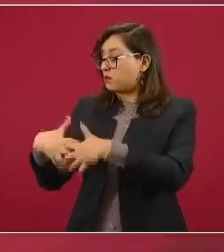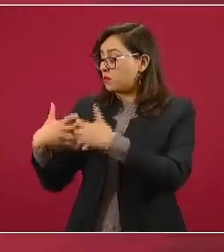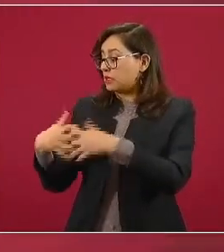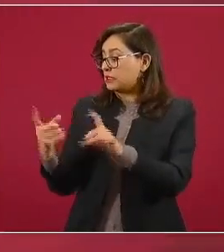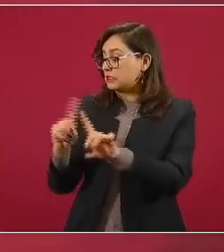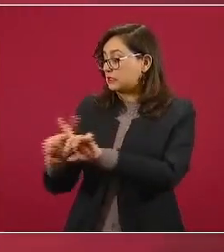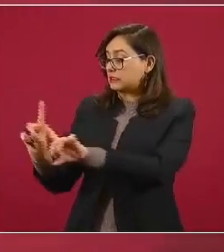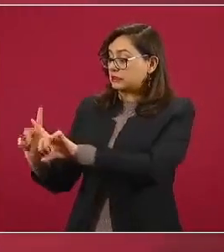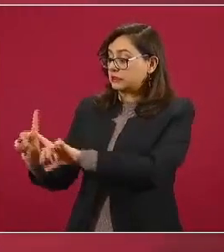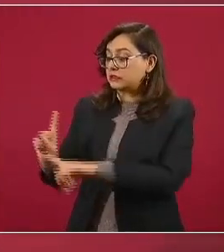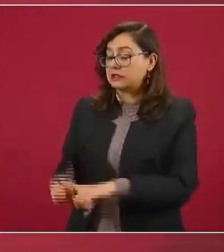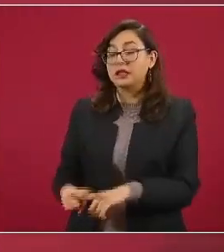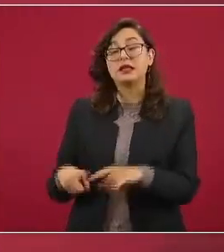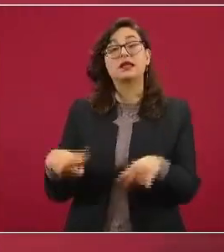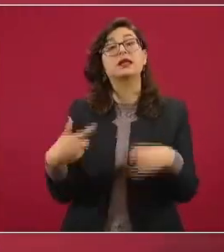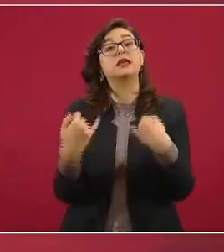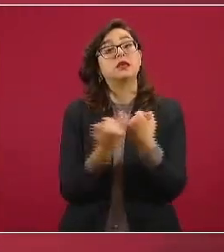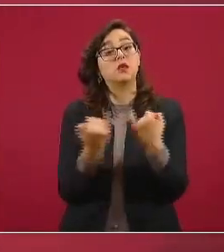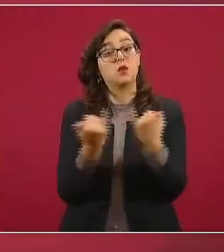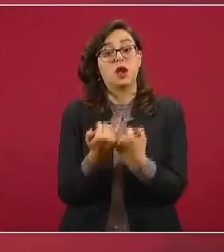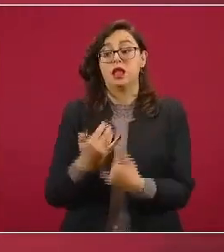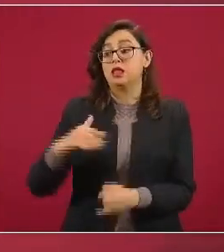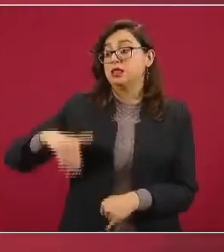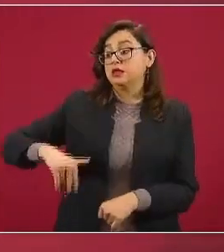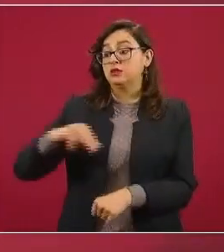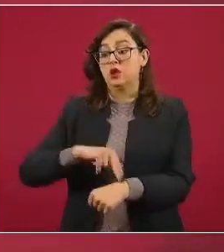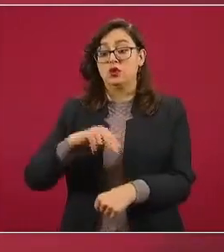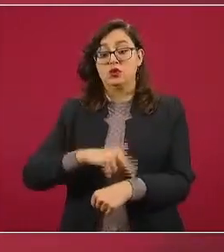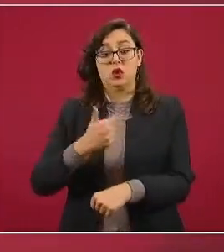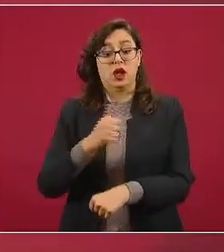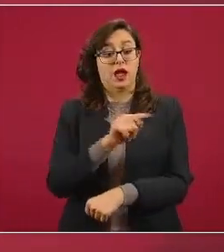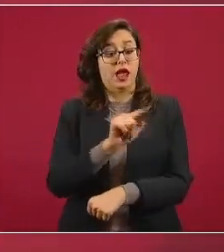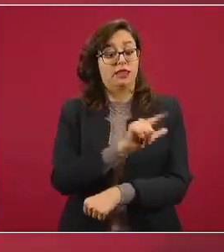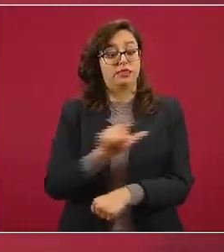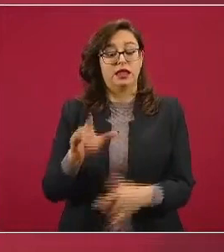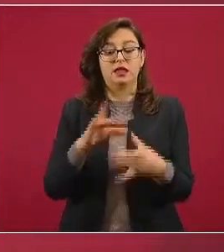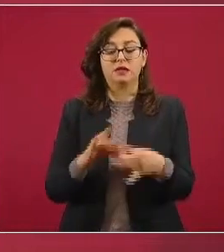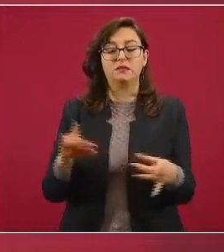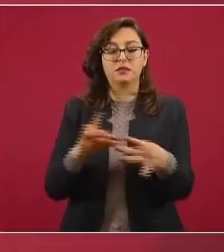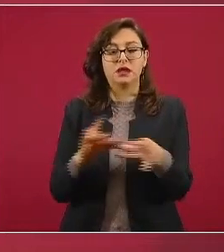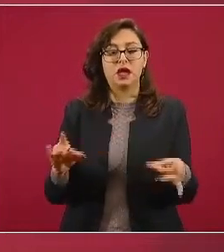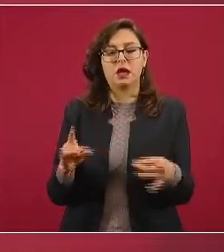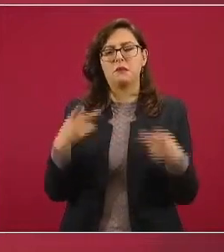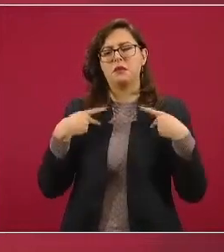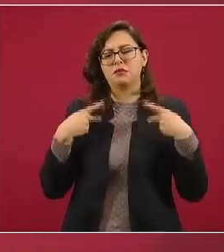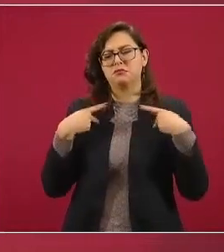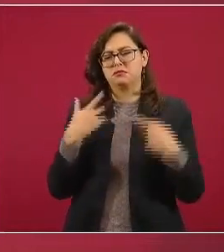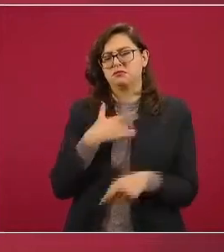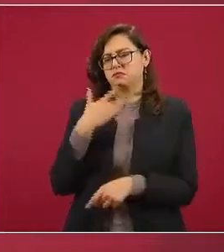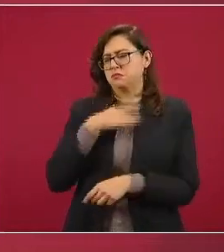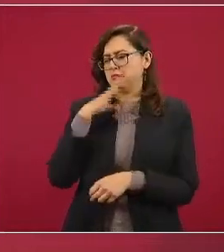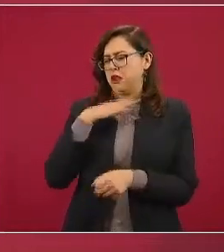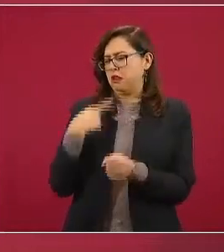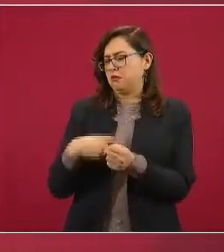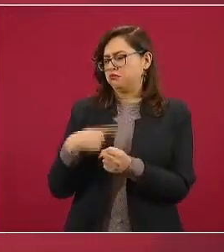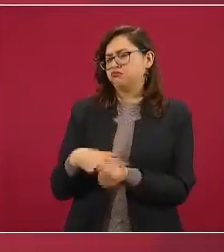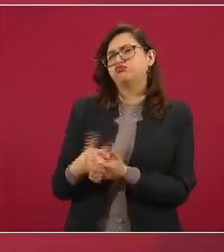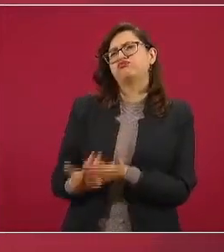se espera, está asistiendo pronto a los